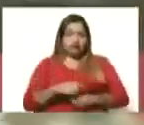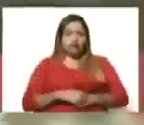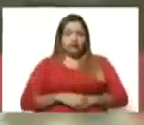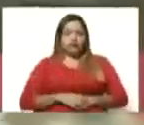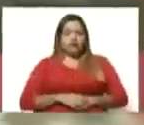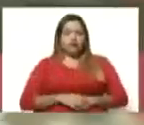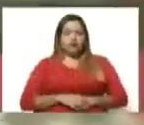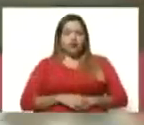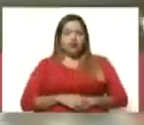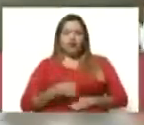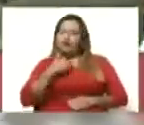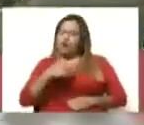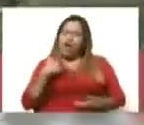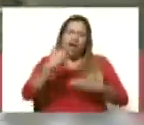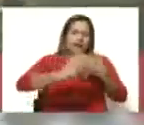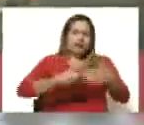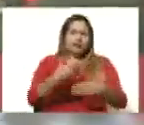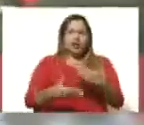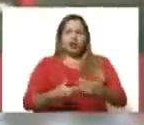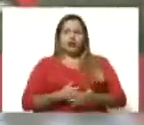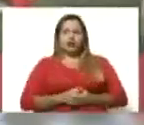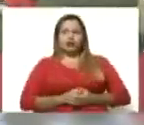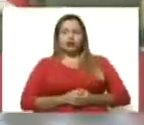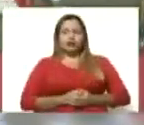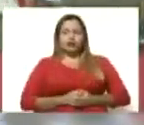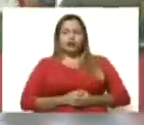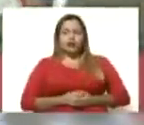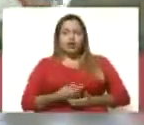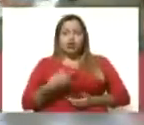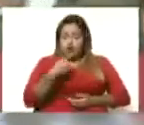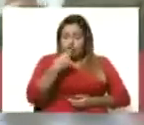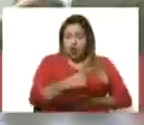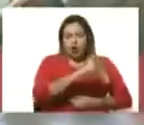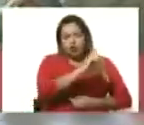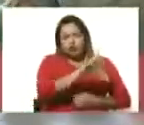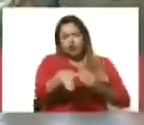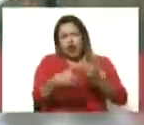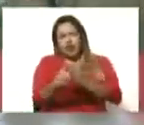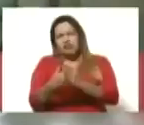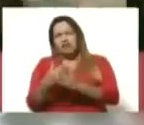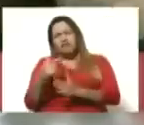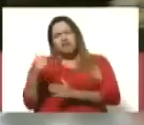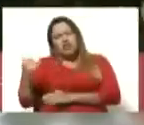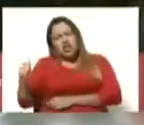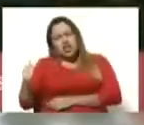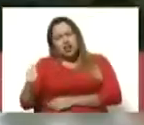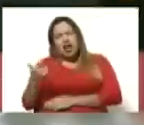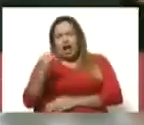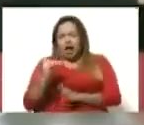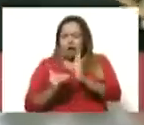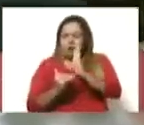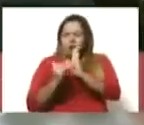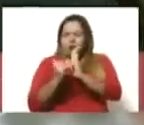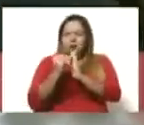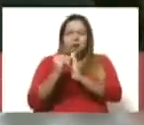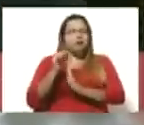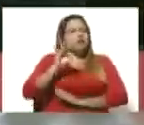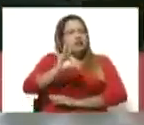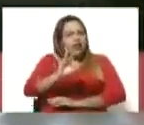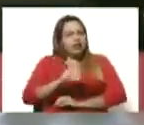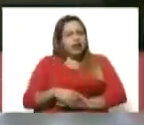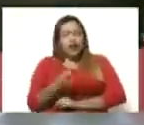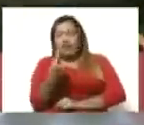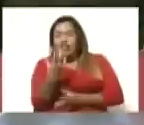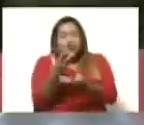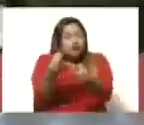Y hemos avanzado. Yo digo del 1 al 10 hemos avanzado hasta 3. Falta mucho por